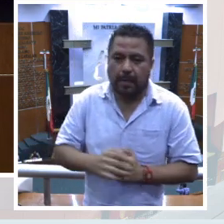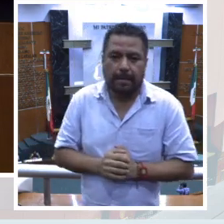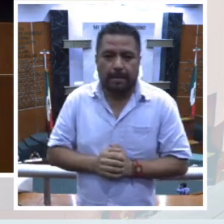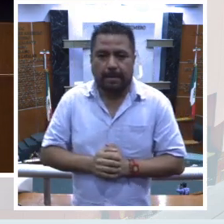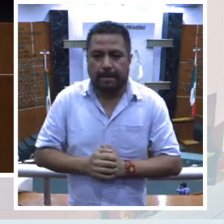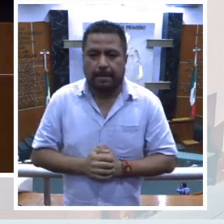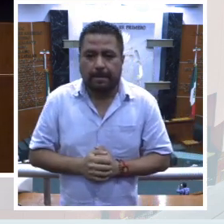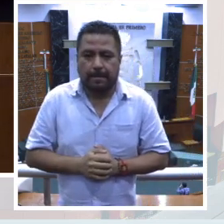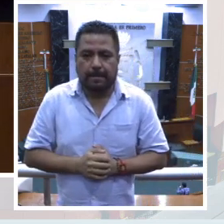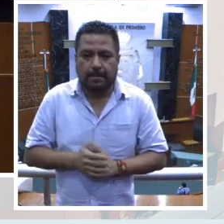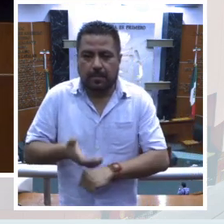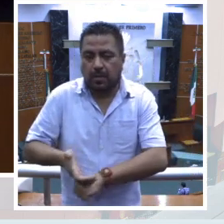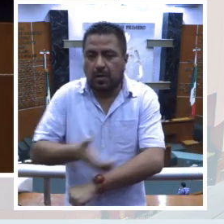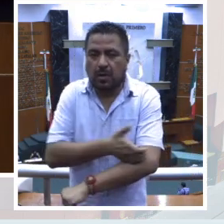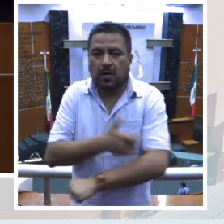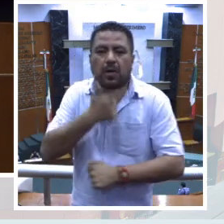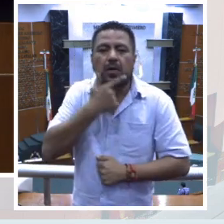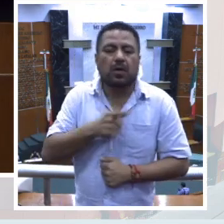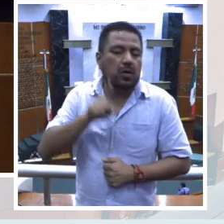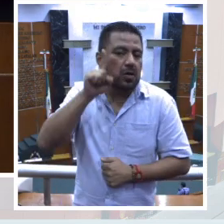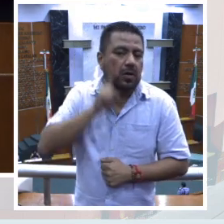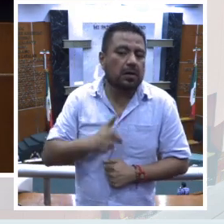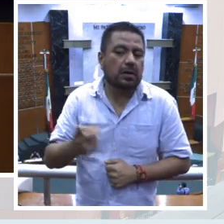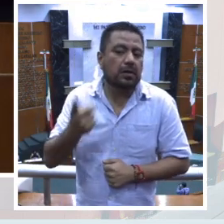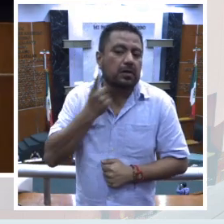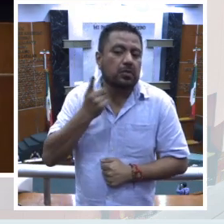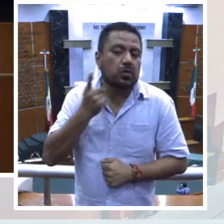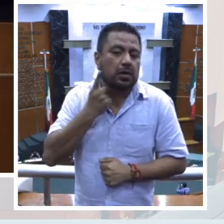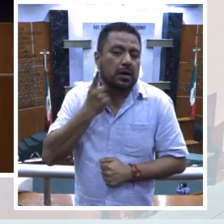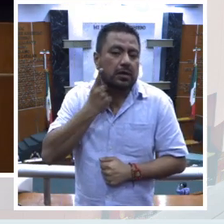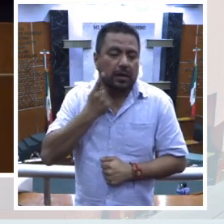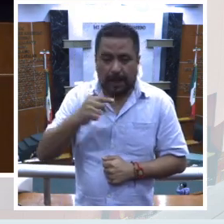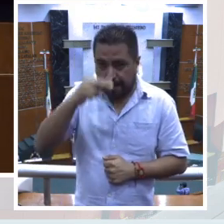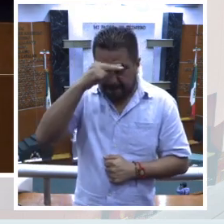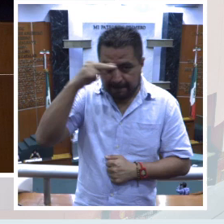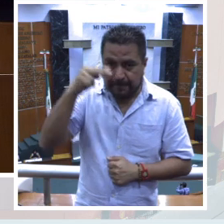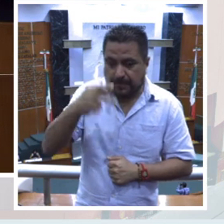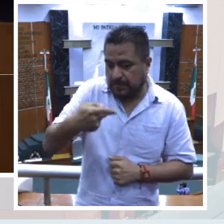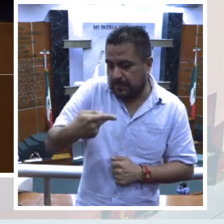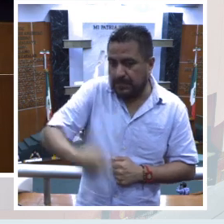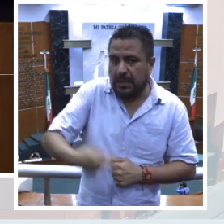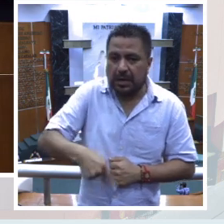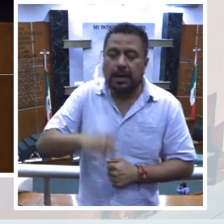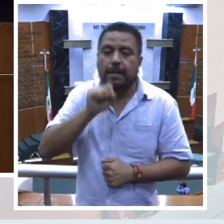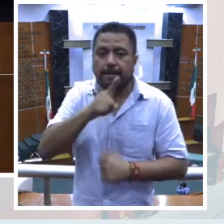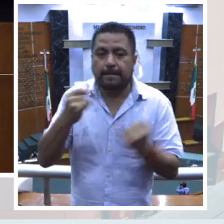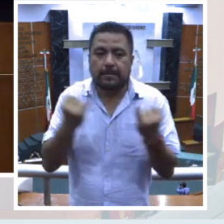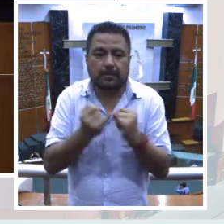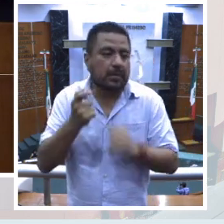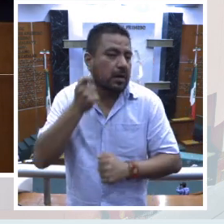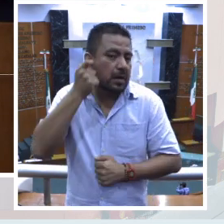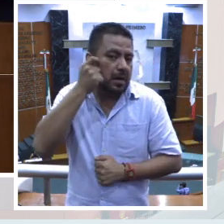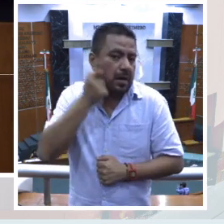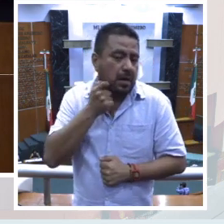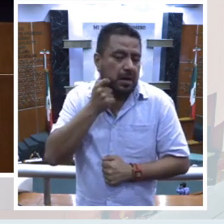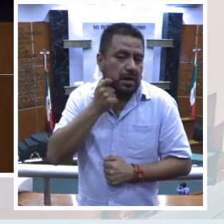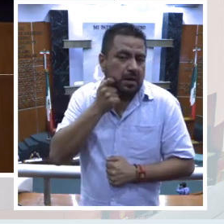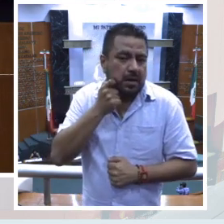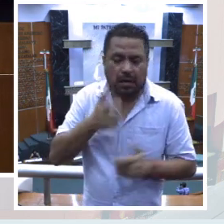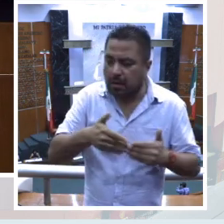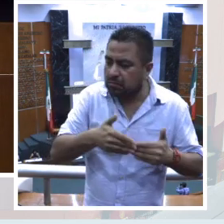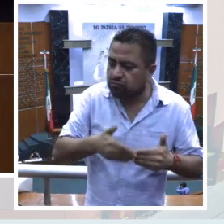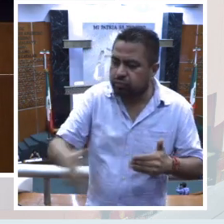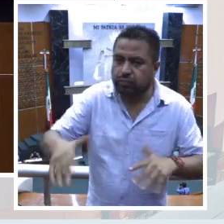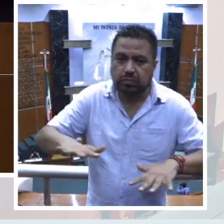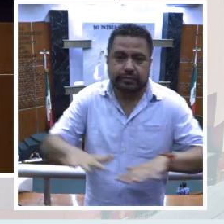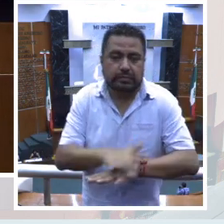trabajo compañeras y compañeros diputados en México y en Guerrero vive un periodo de